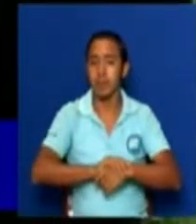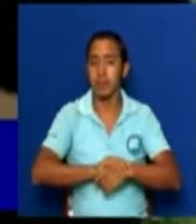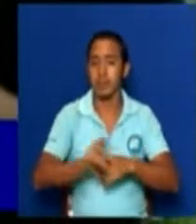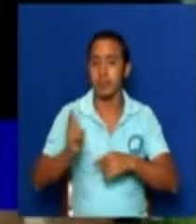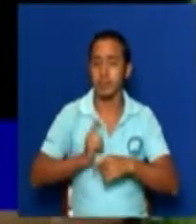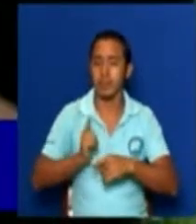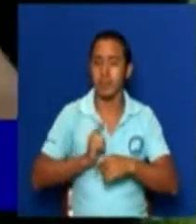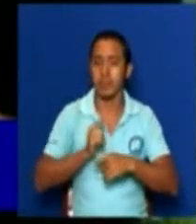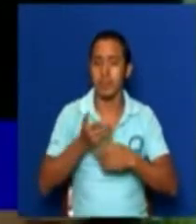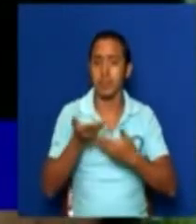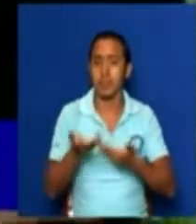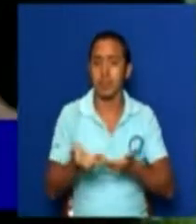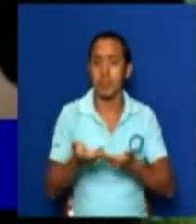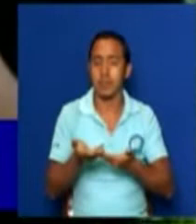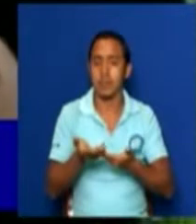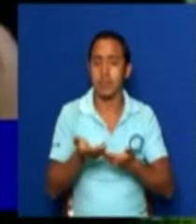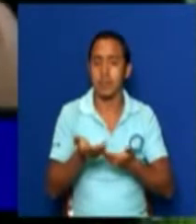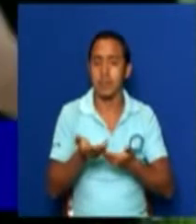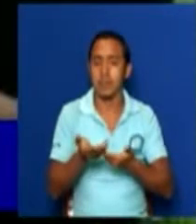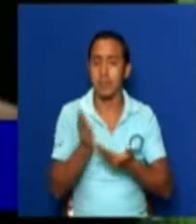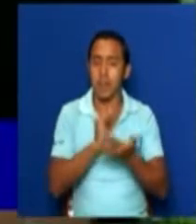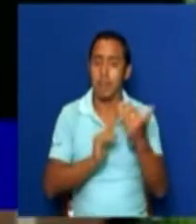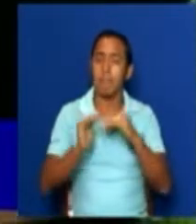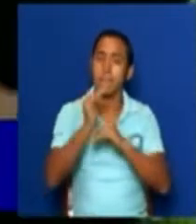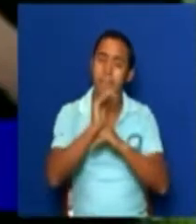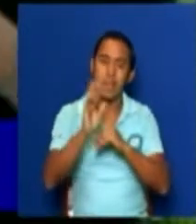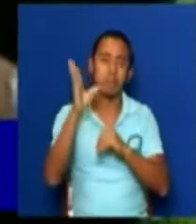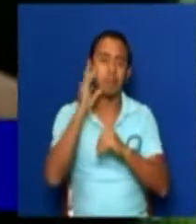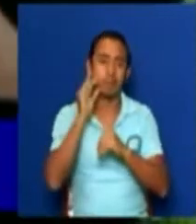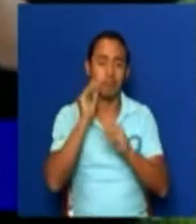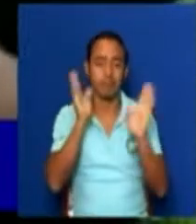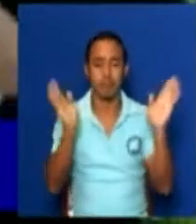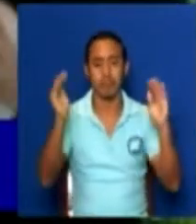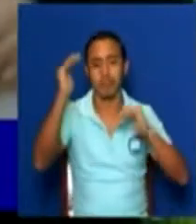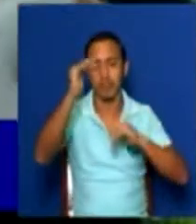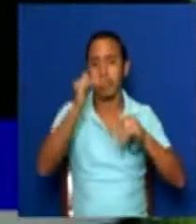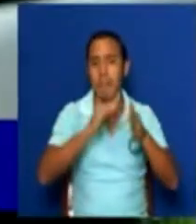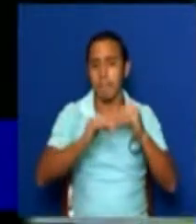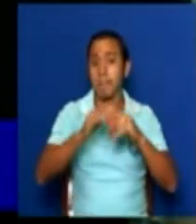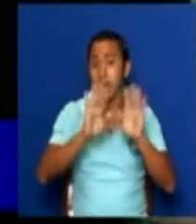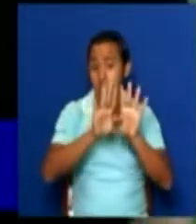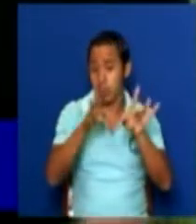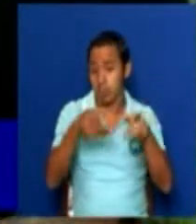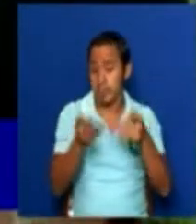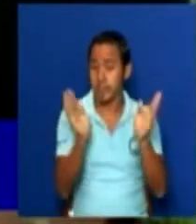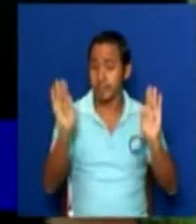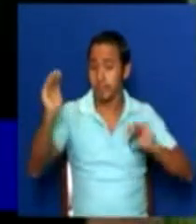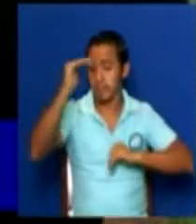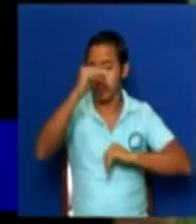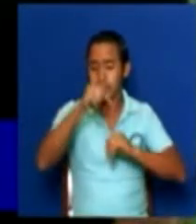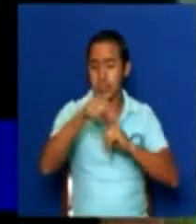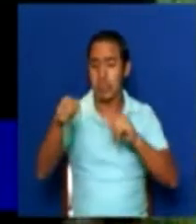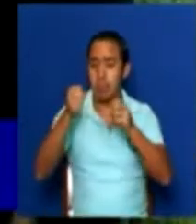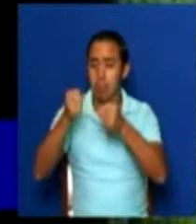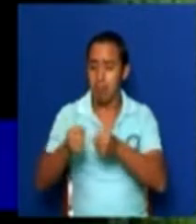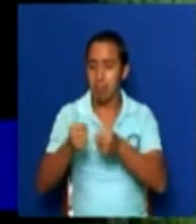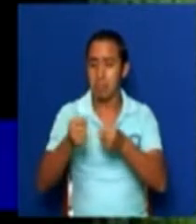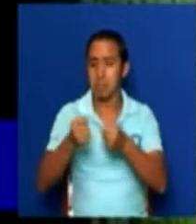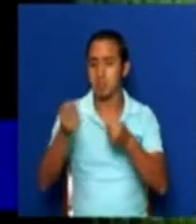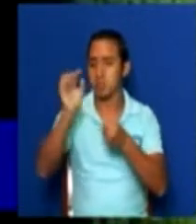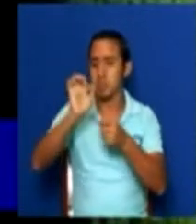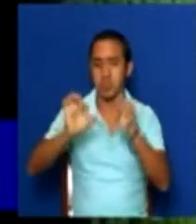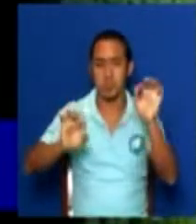tenemos más calificaciones, hay más mujeres graduadas, ¿verdad?, que hombres, ¿verdad?, en el mercado